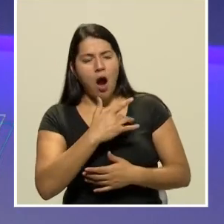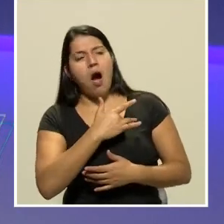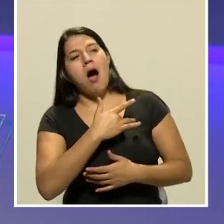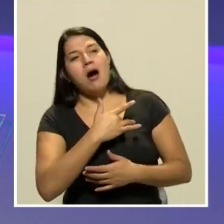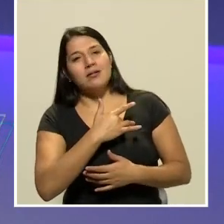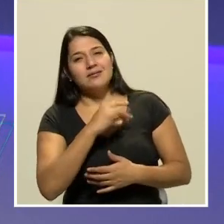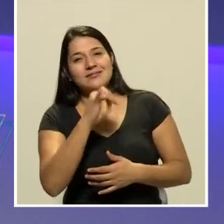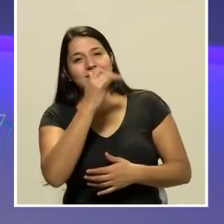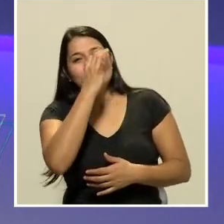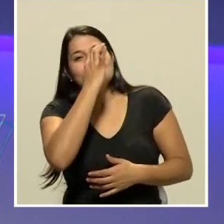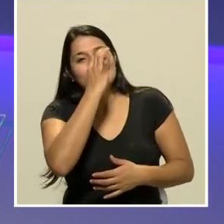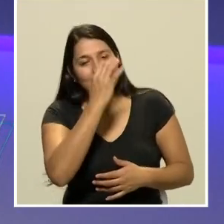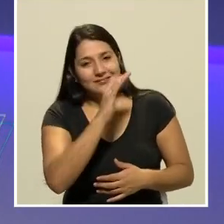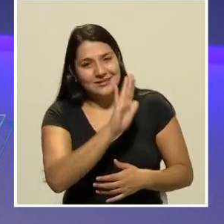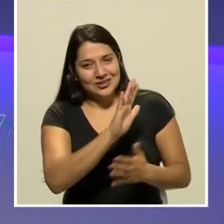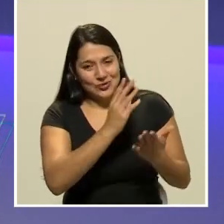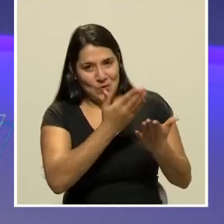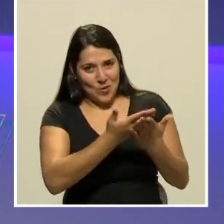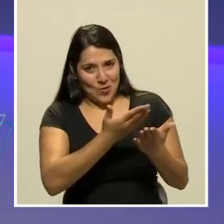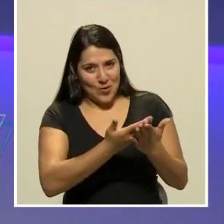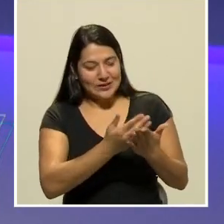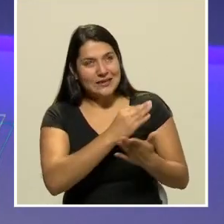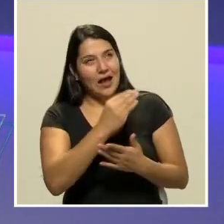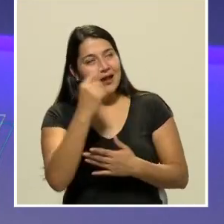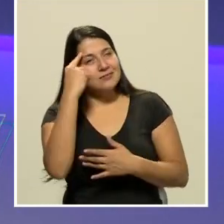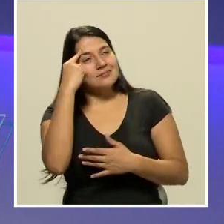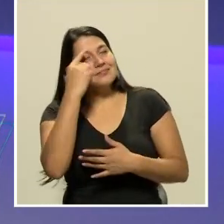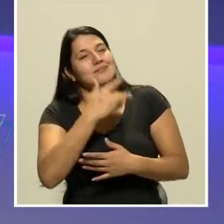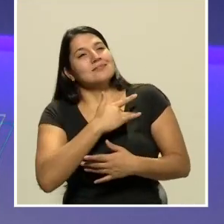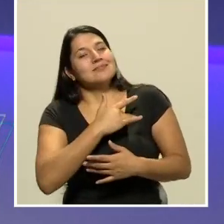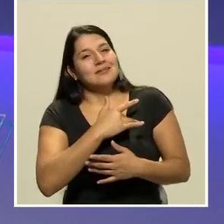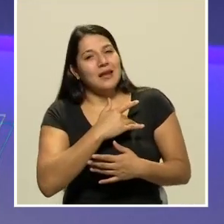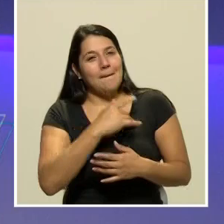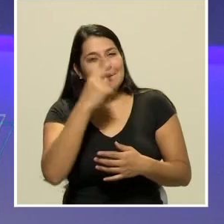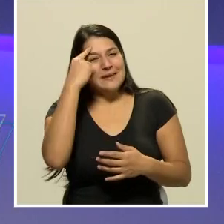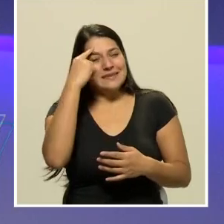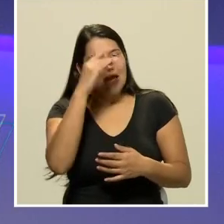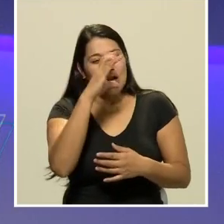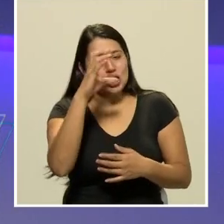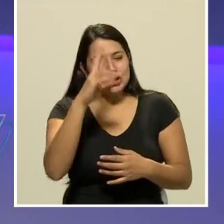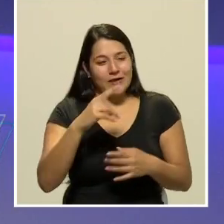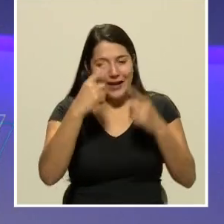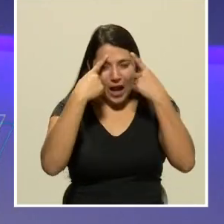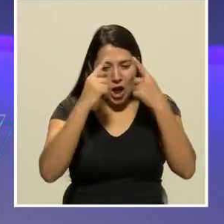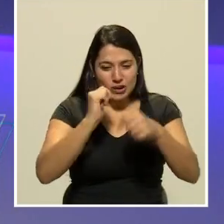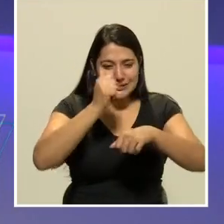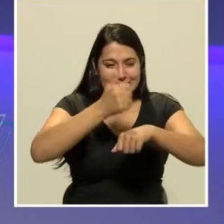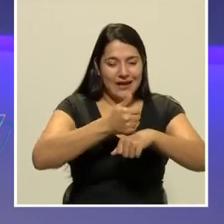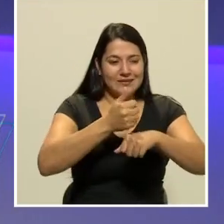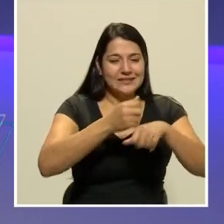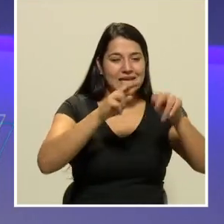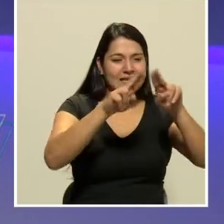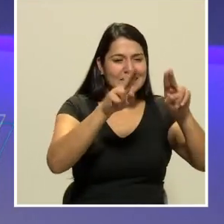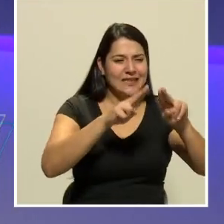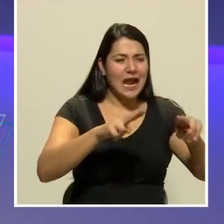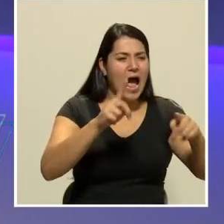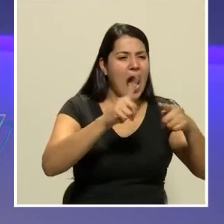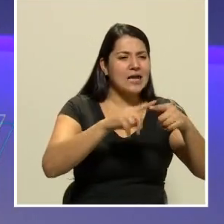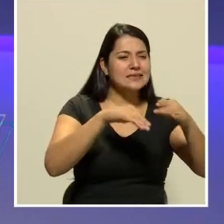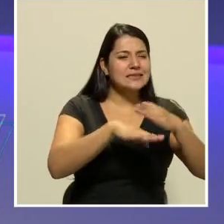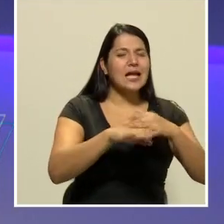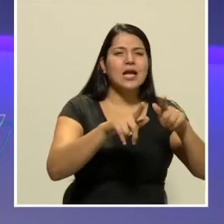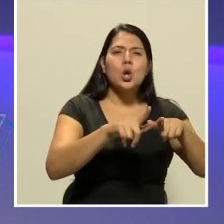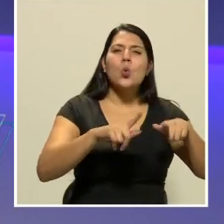y se enamora de la idea de ser un país interconectado, aún en zonas rurales. Durante muchos